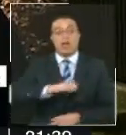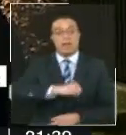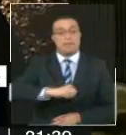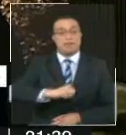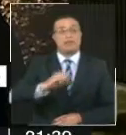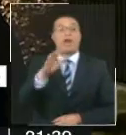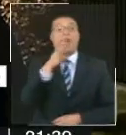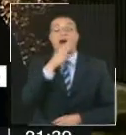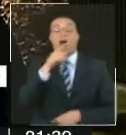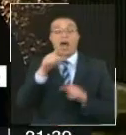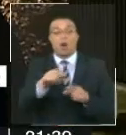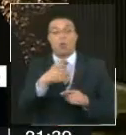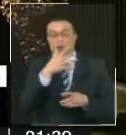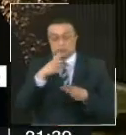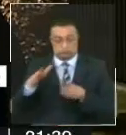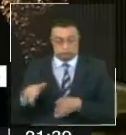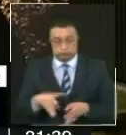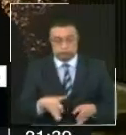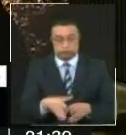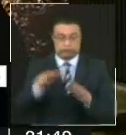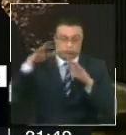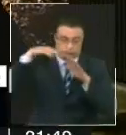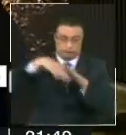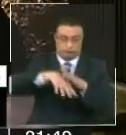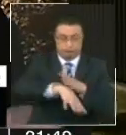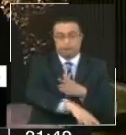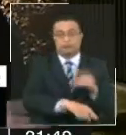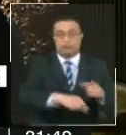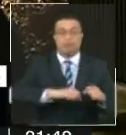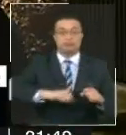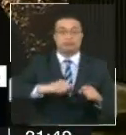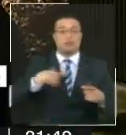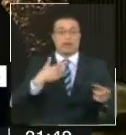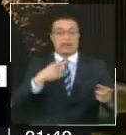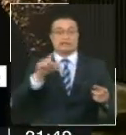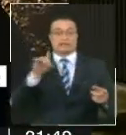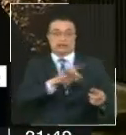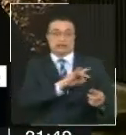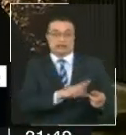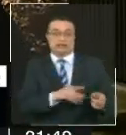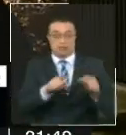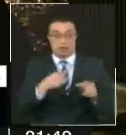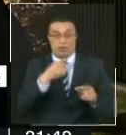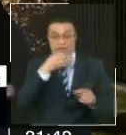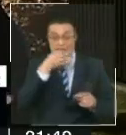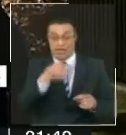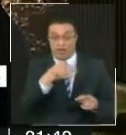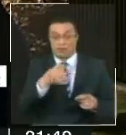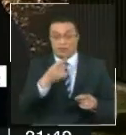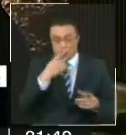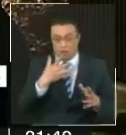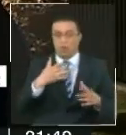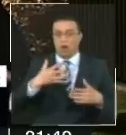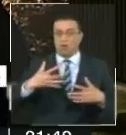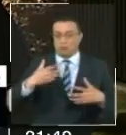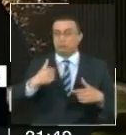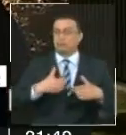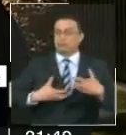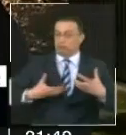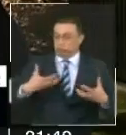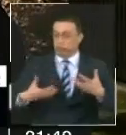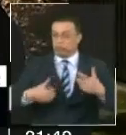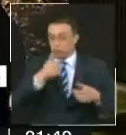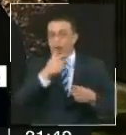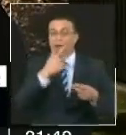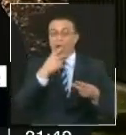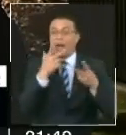aguas sigan su curso natural gravitatorio eh Para pasar a Chile que si bien es una afirmación muy temeraria eh Por lo menos es